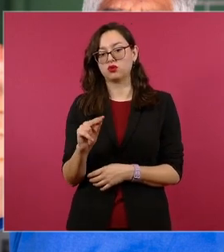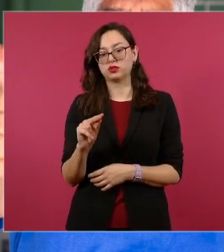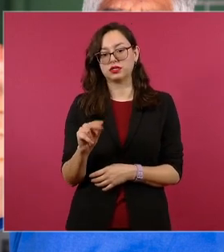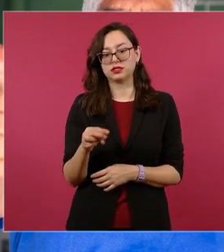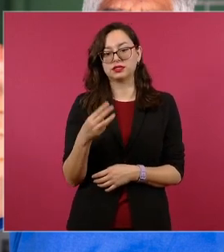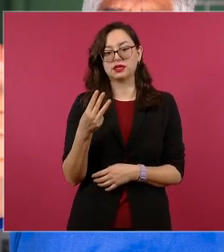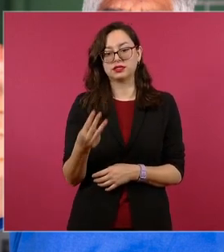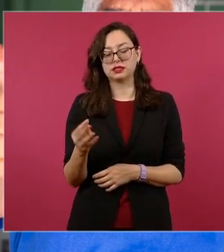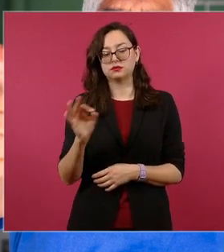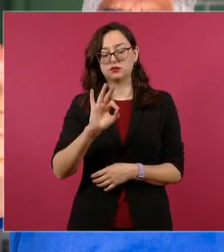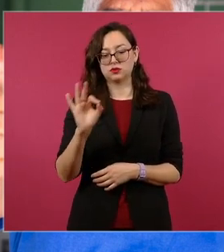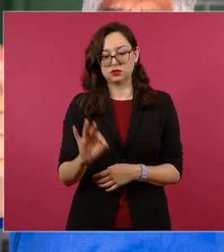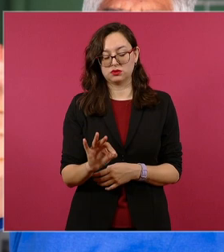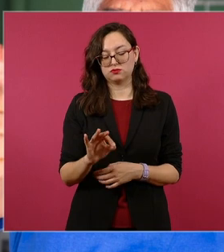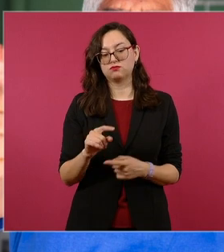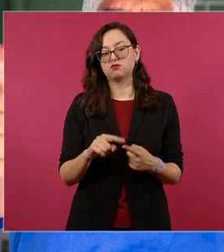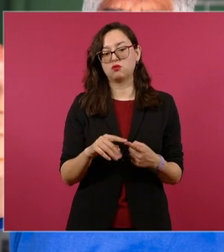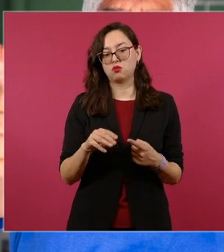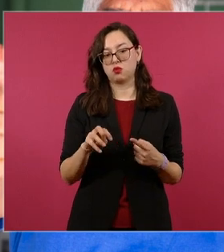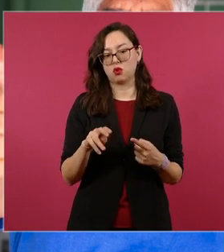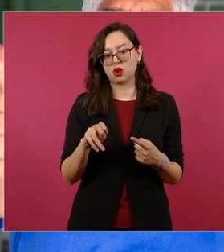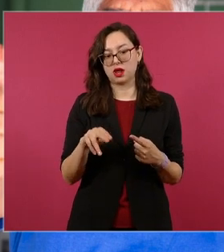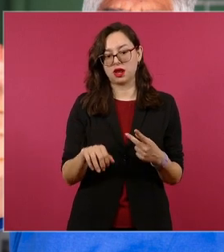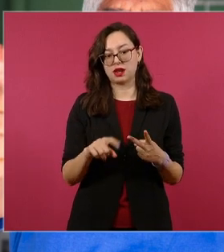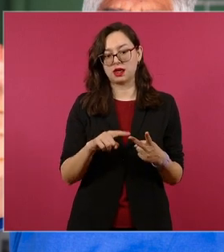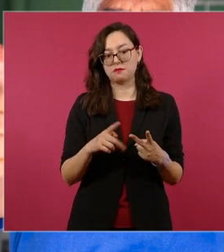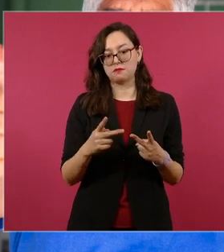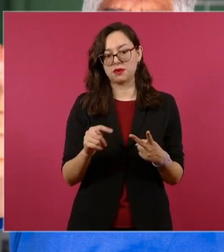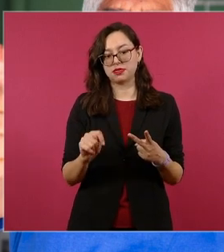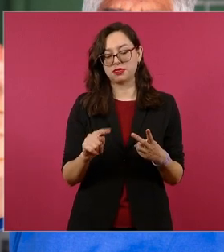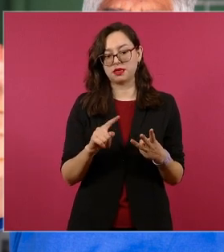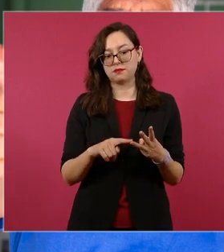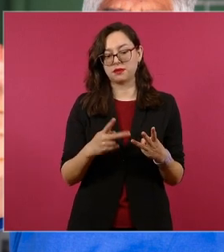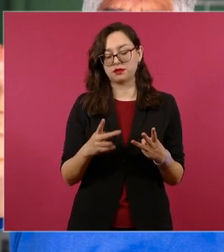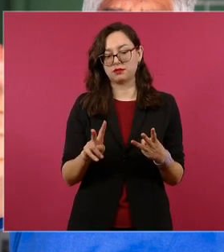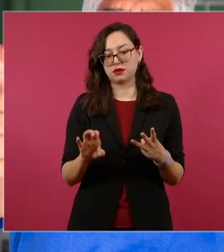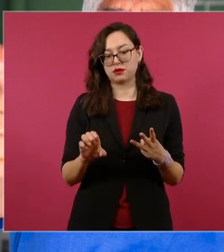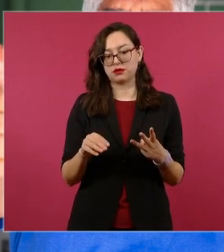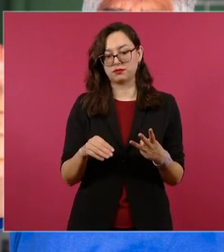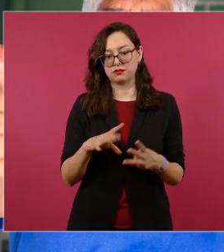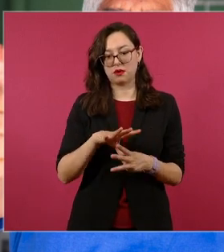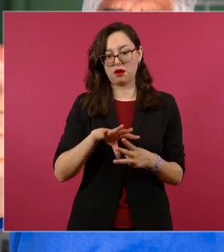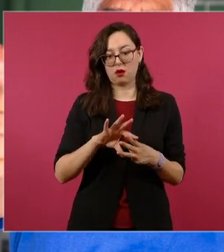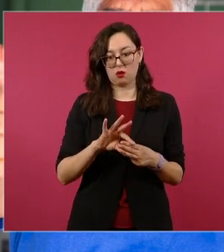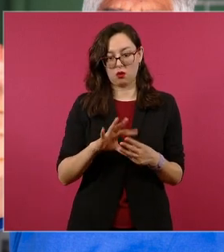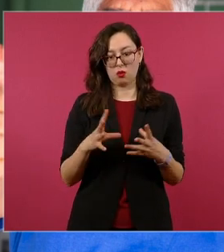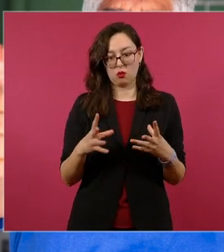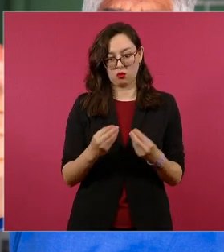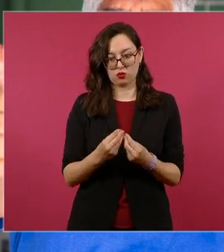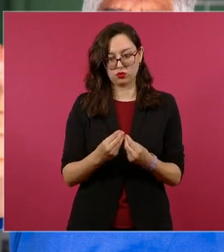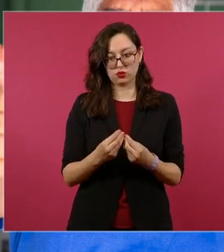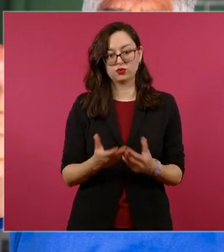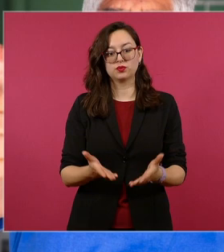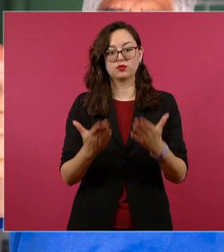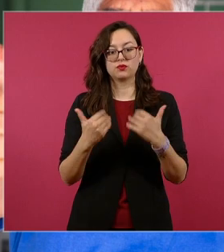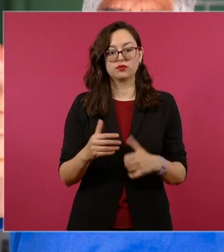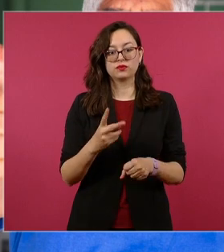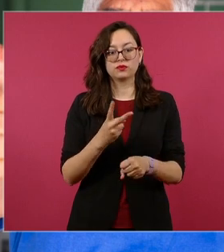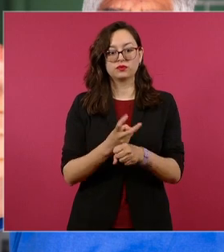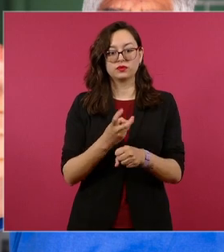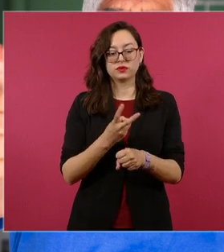coalición Morena PT Verde, seguido por Lorena Beauregard en un rango de